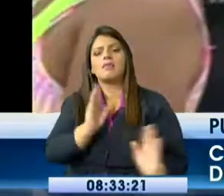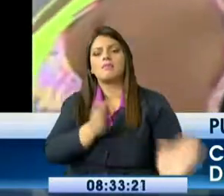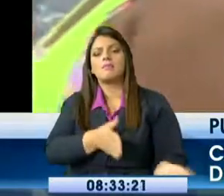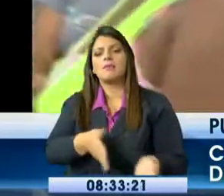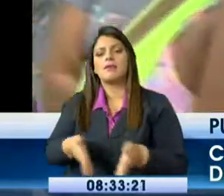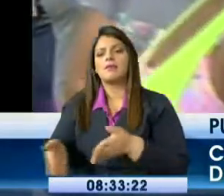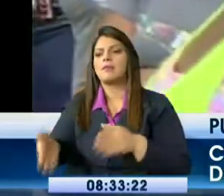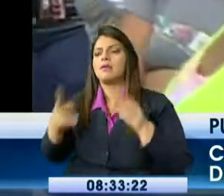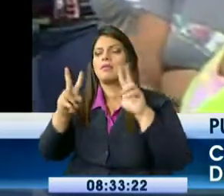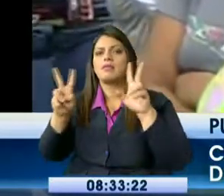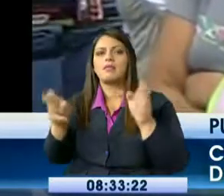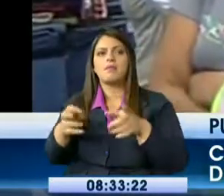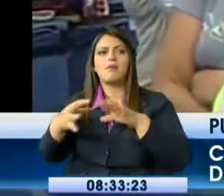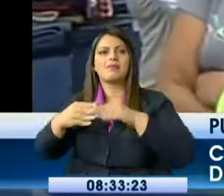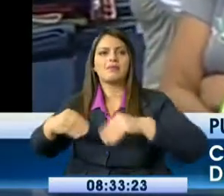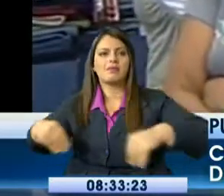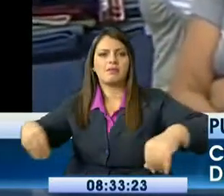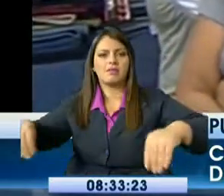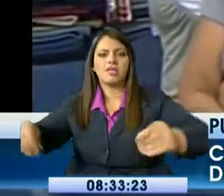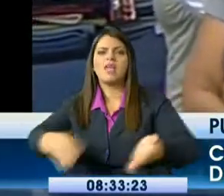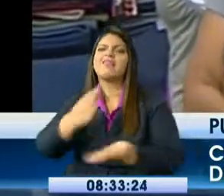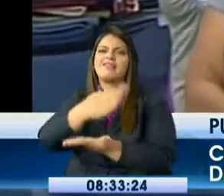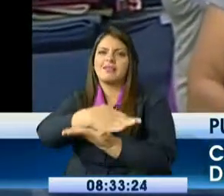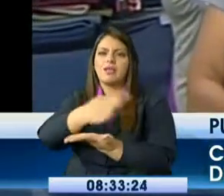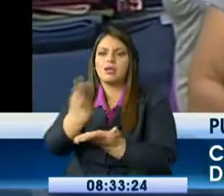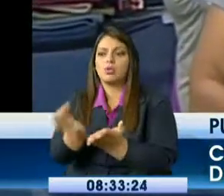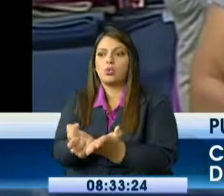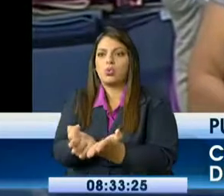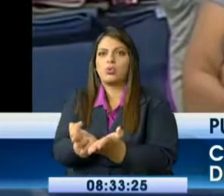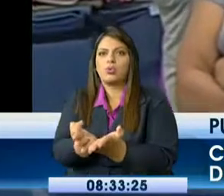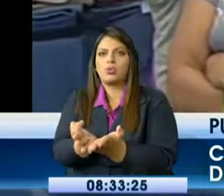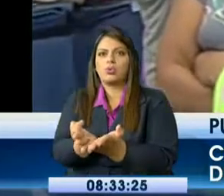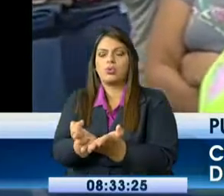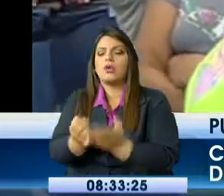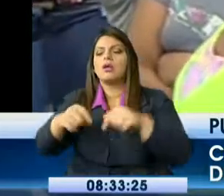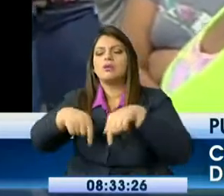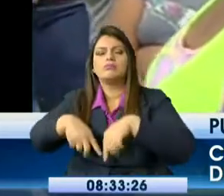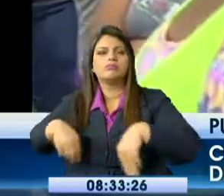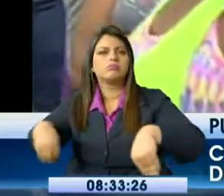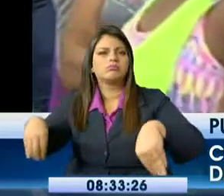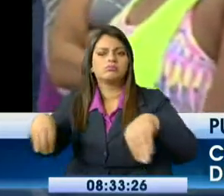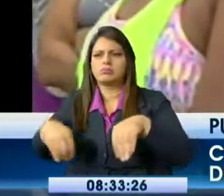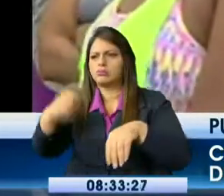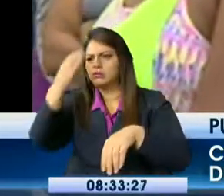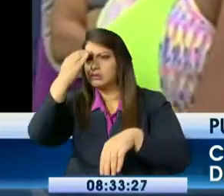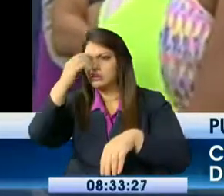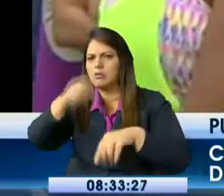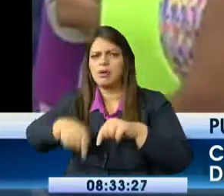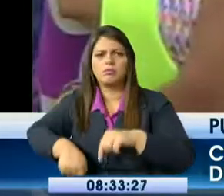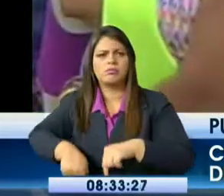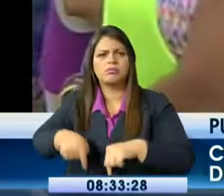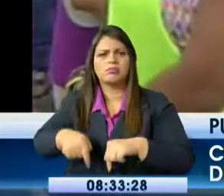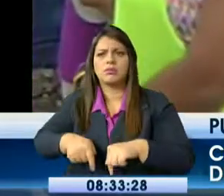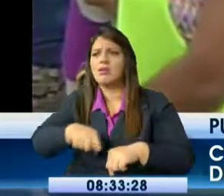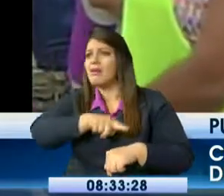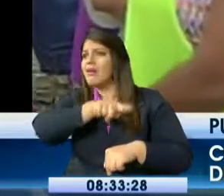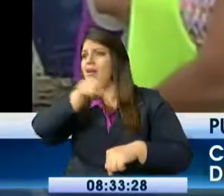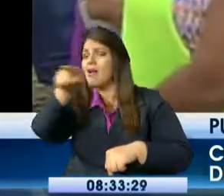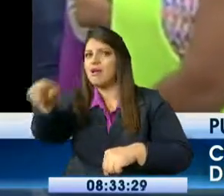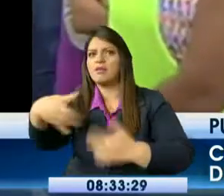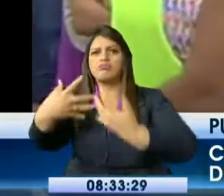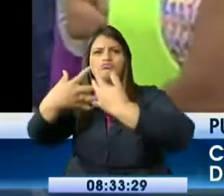territorial establecen que la proyección de crecimiento de Durán urbano y residencial y también el sector comercial e industrial es hacia la Durán